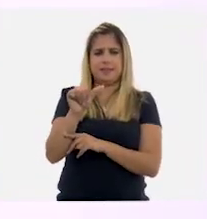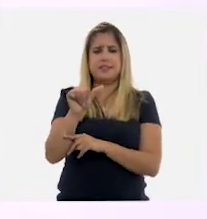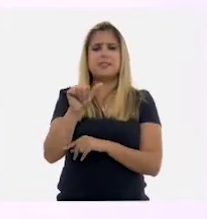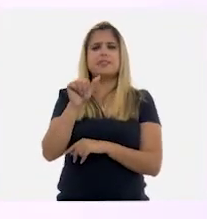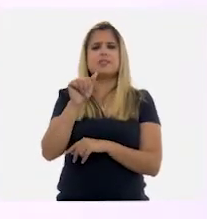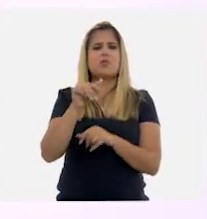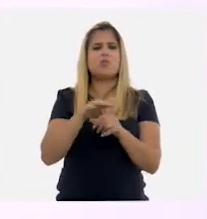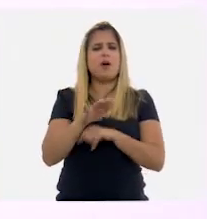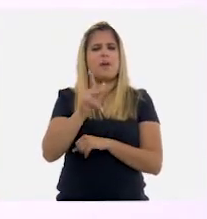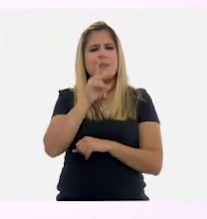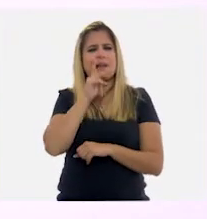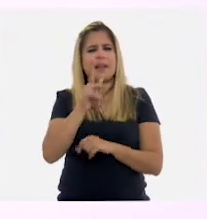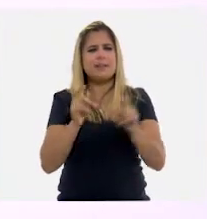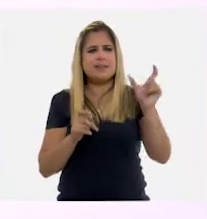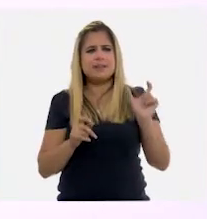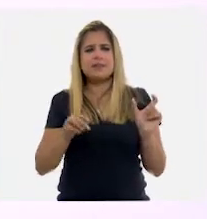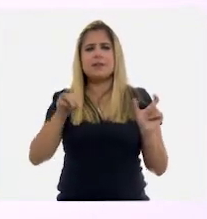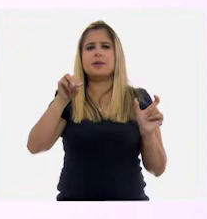es